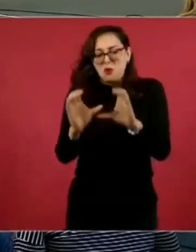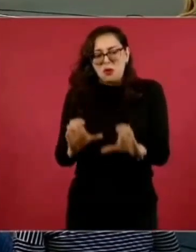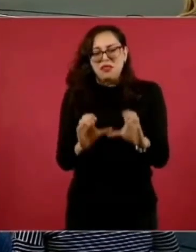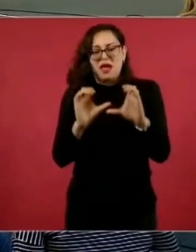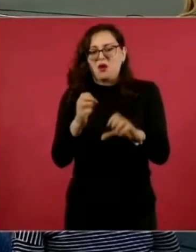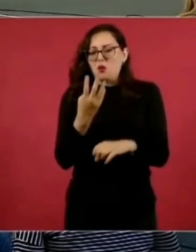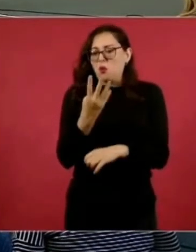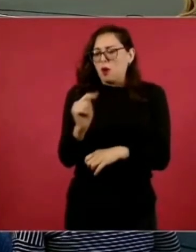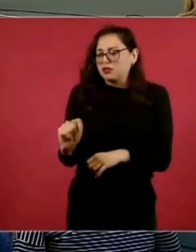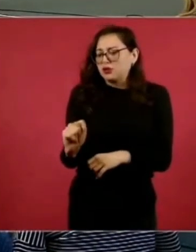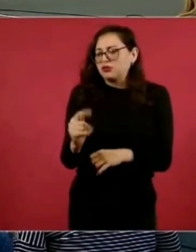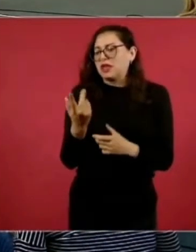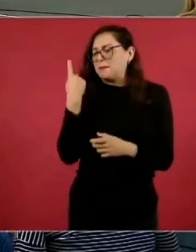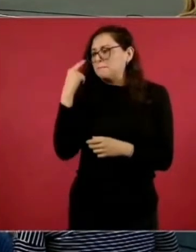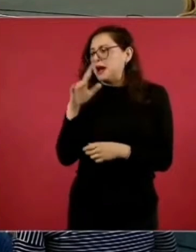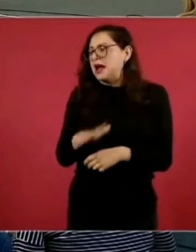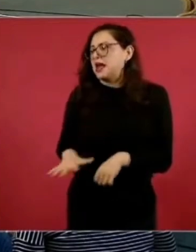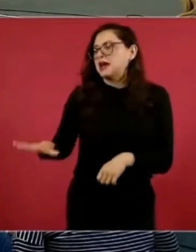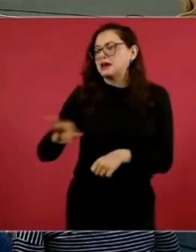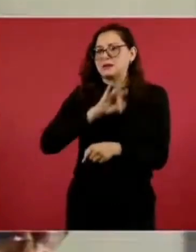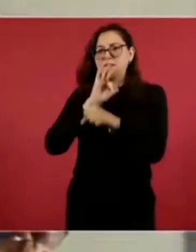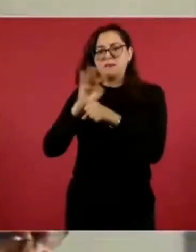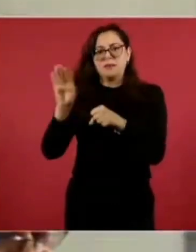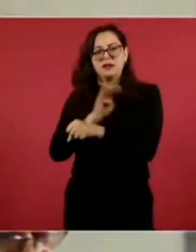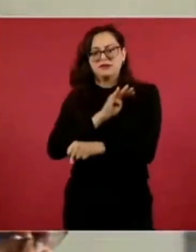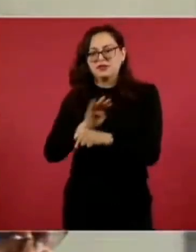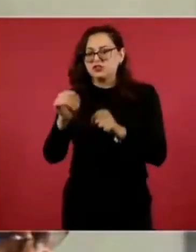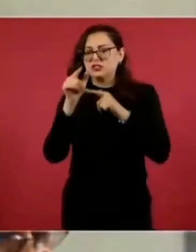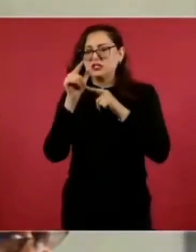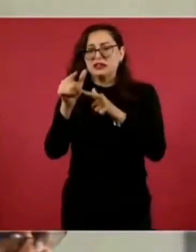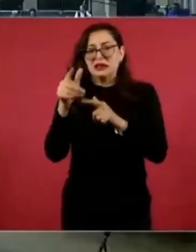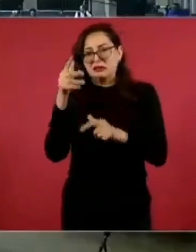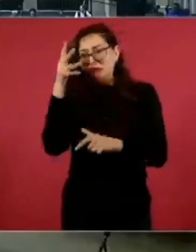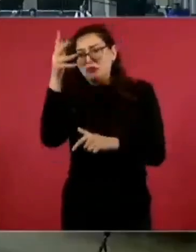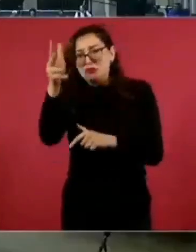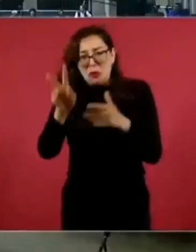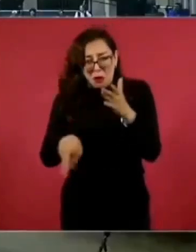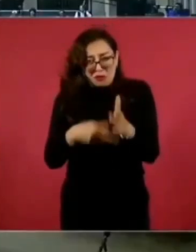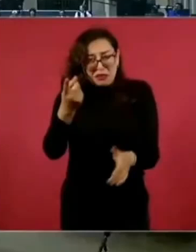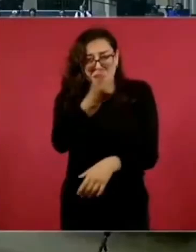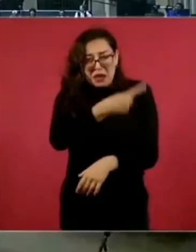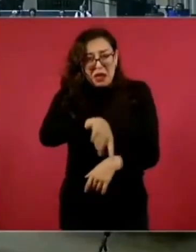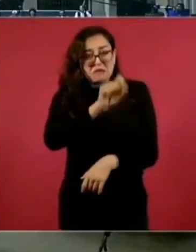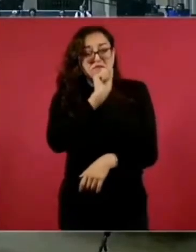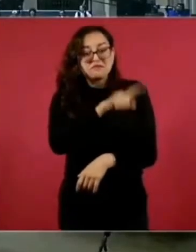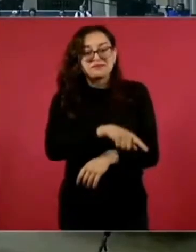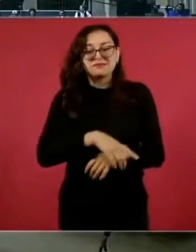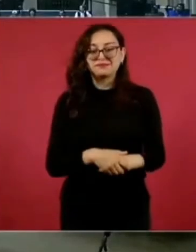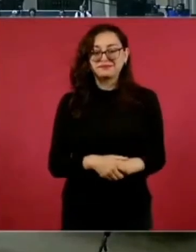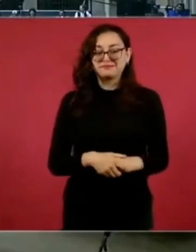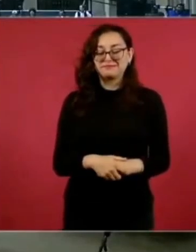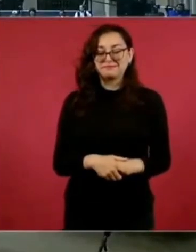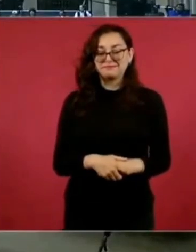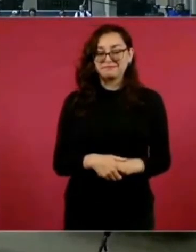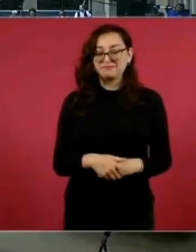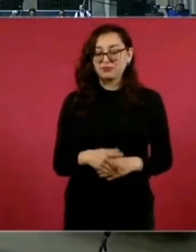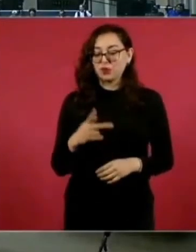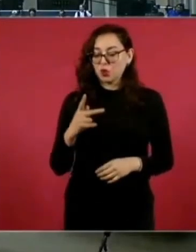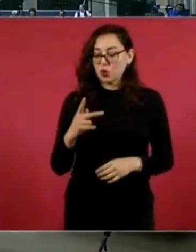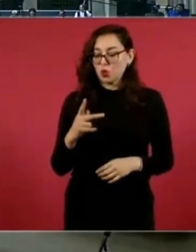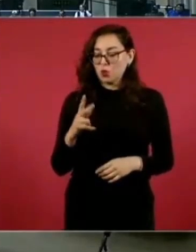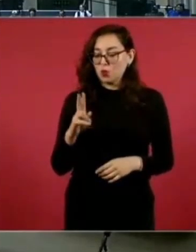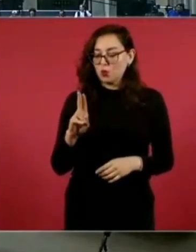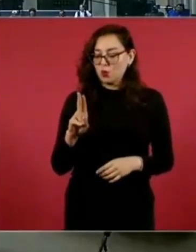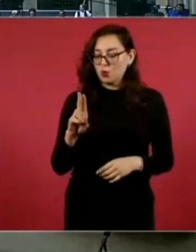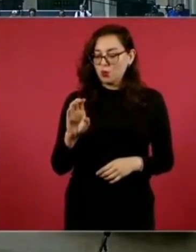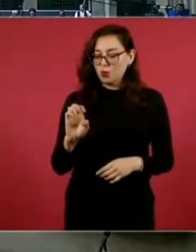que tanto ha permeado en beneficio del pueblo de México? Pues pueblo, el